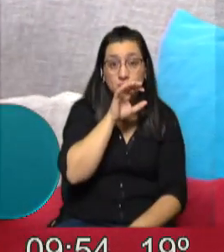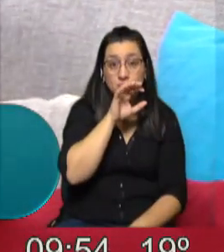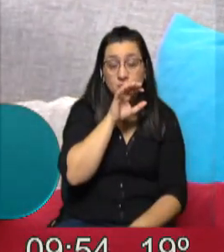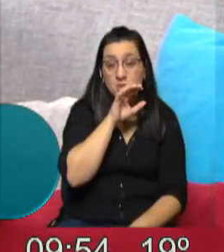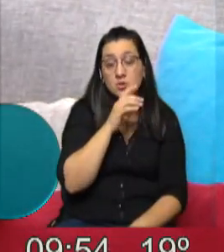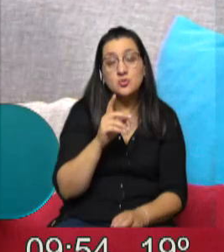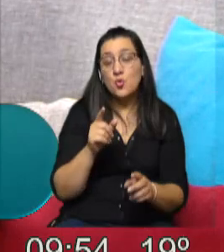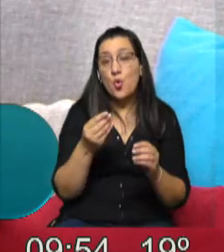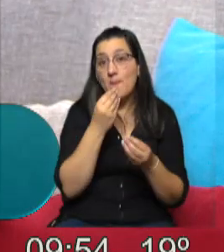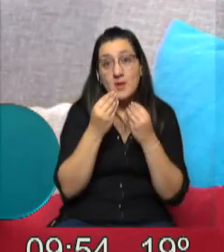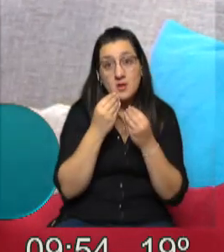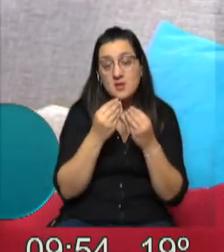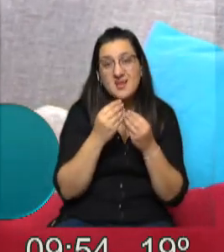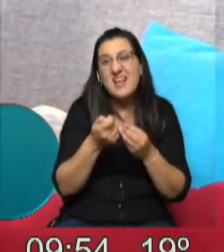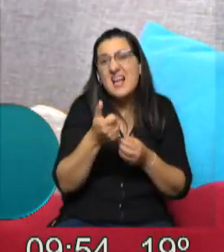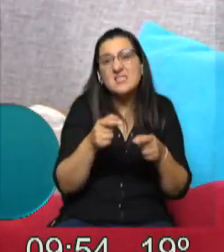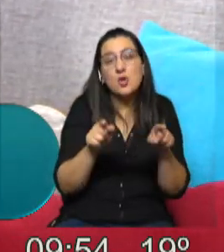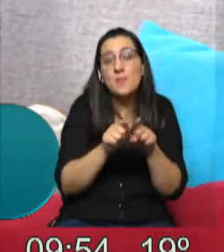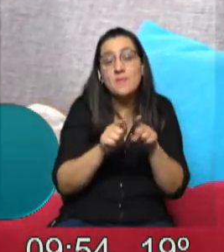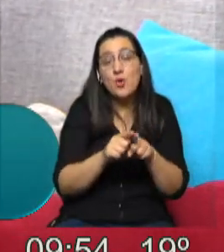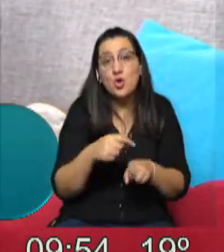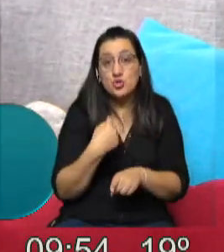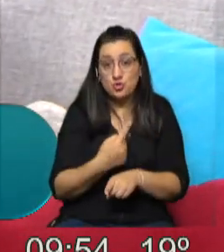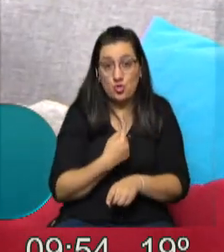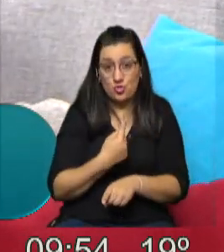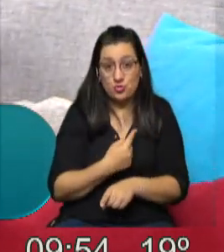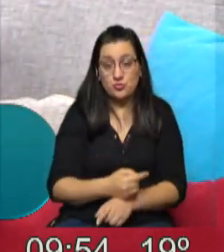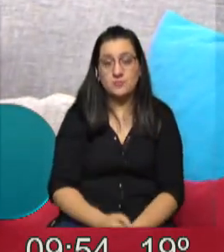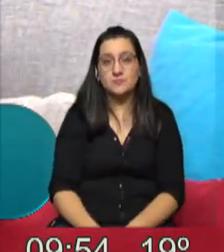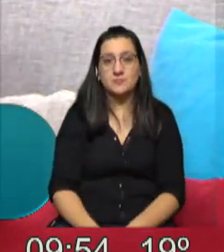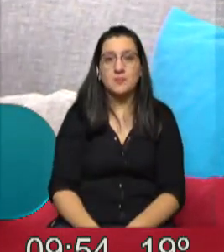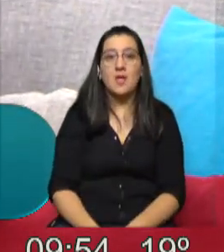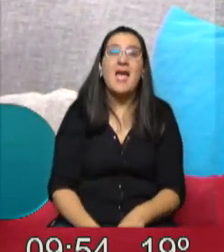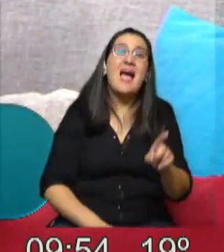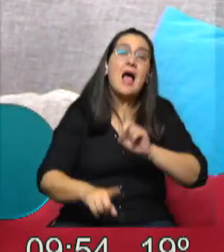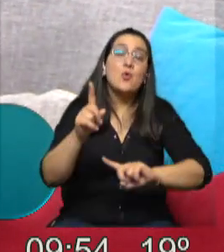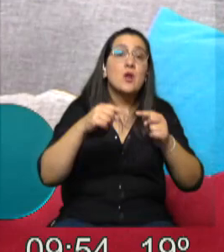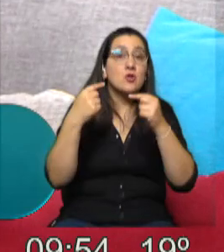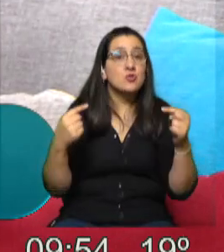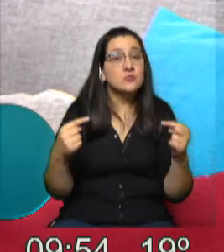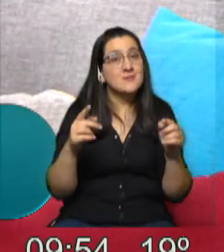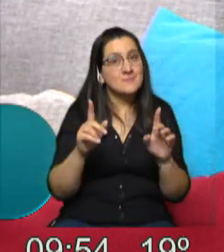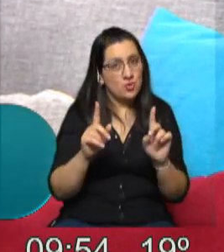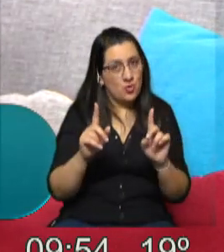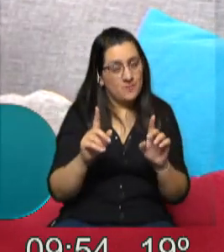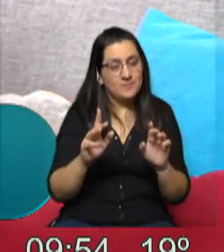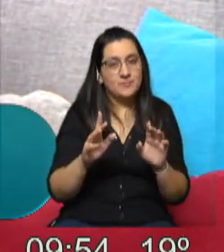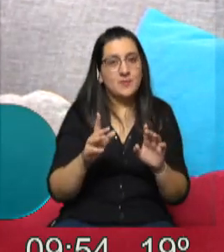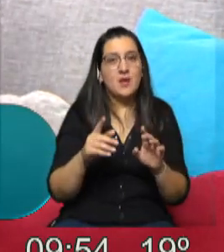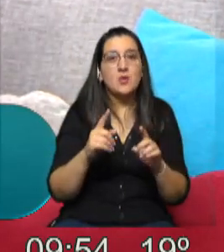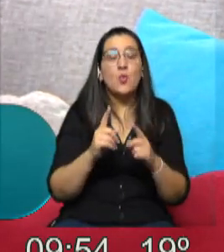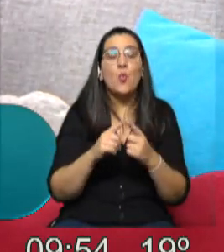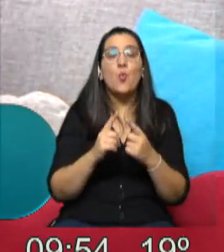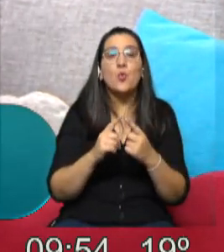omnívoros, igual que nosotros, pueden comer bastantes cosas, o sea, al igual que nosotros. Algunas tienen ciertos reparos. En realidad, hay uno de